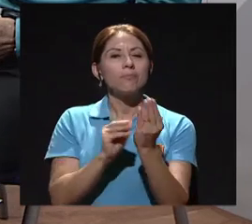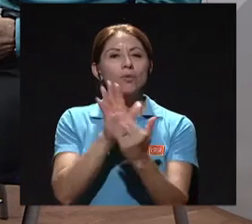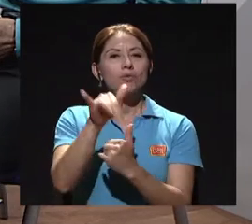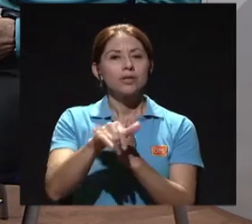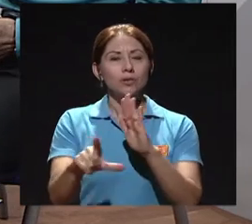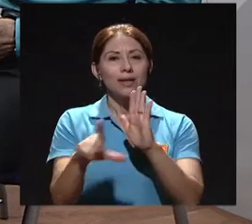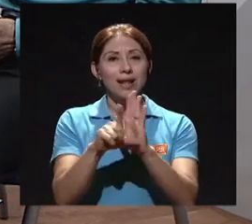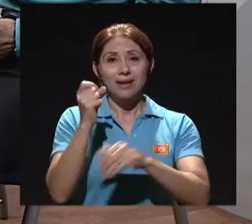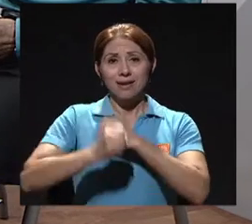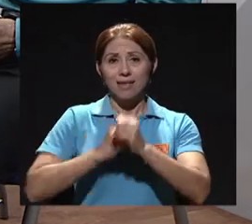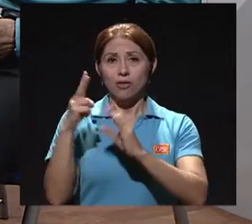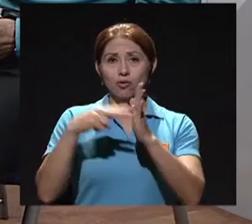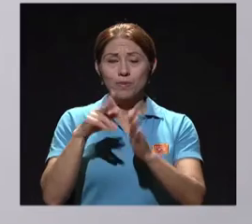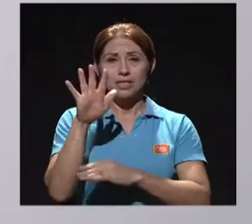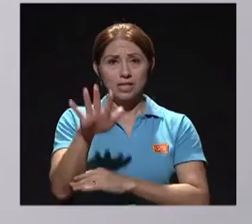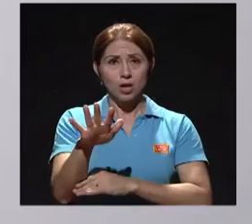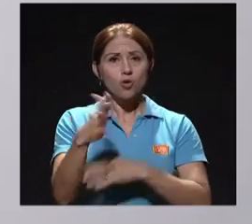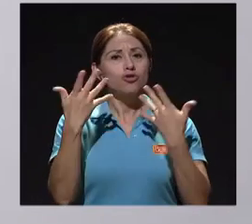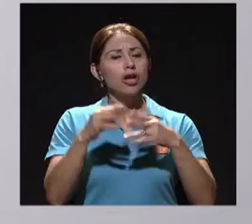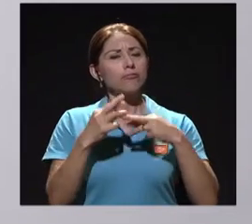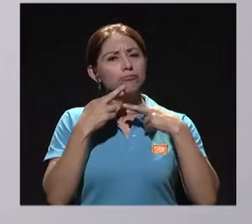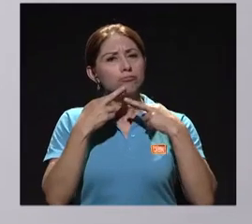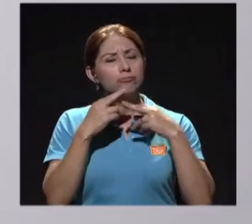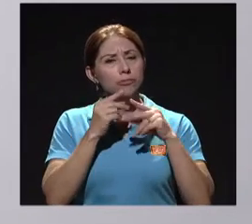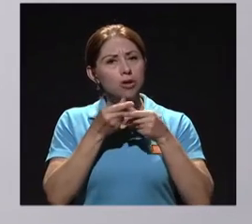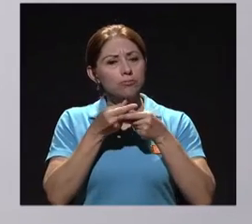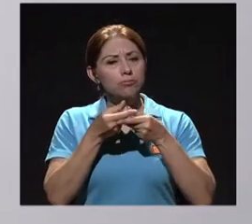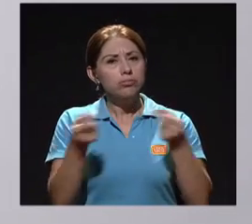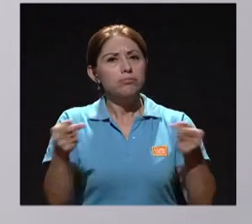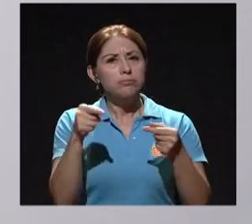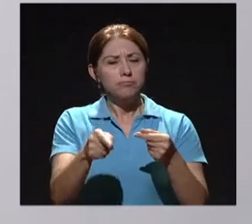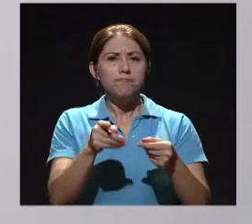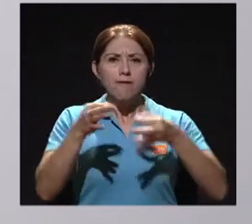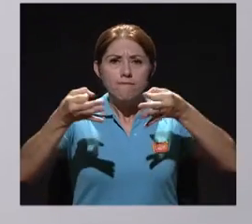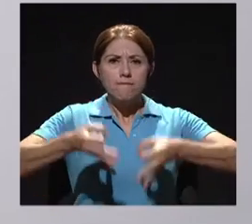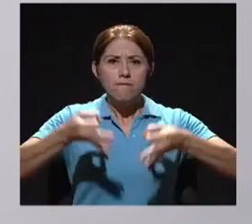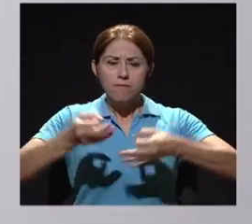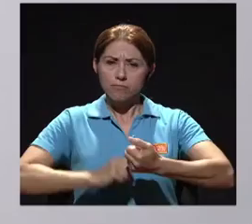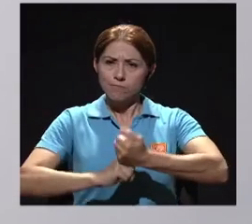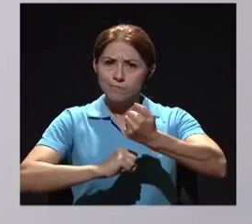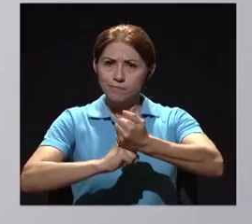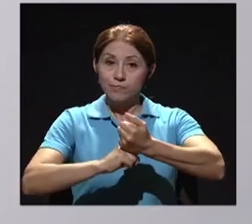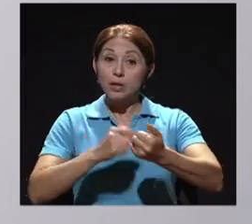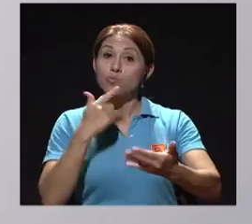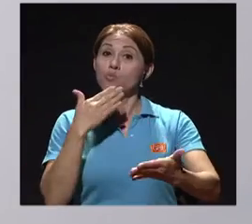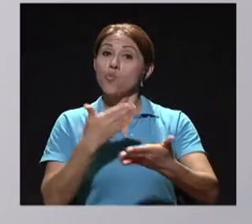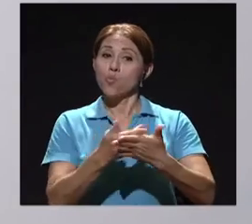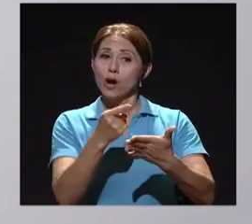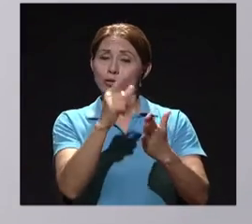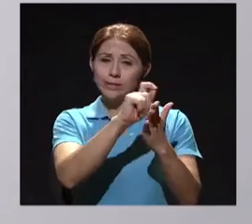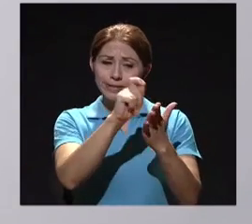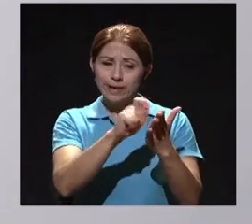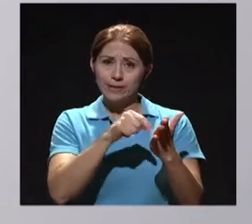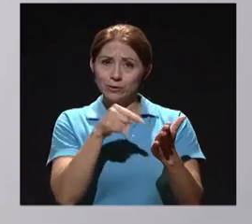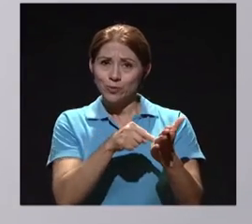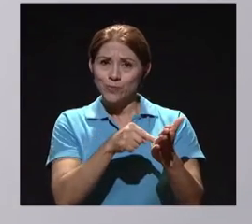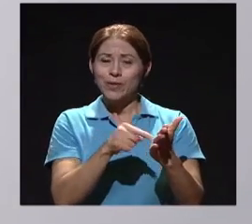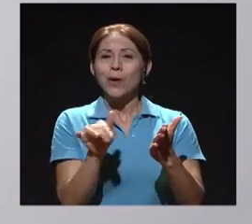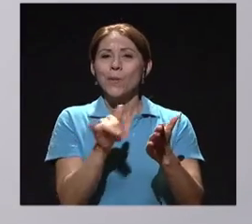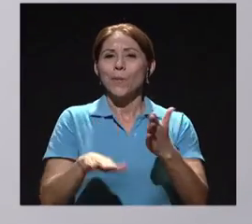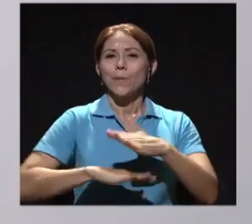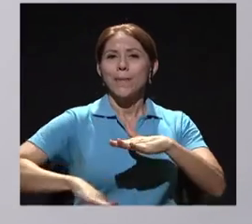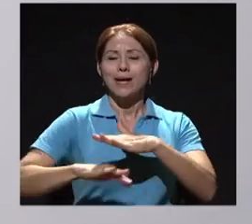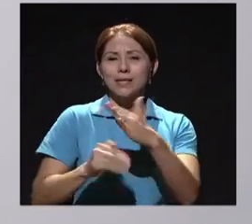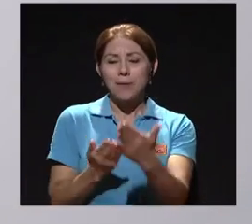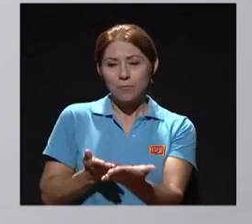dictamina afirmativamente es un texto bastante bueno y de hecho que sirvió de base para el texto que después se presenta por iniciativa popular